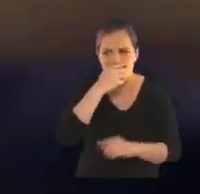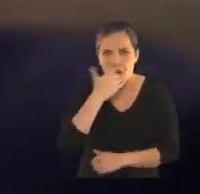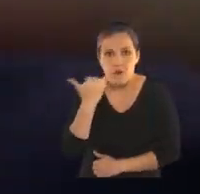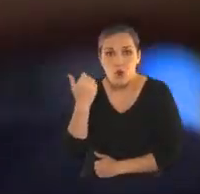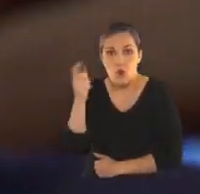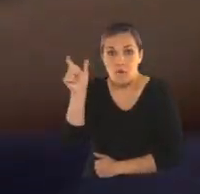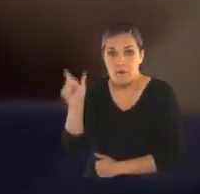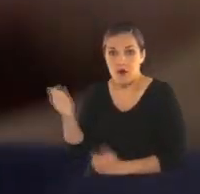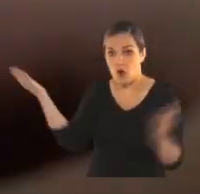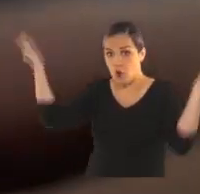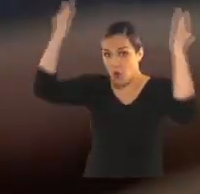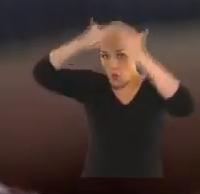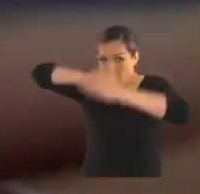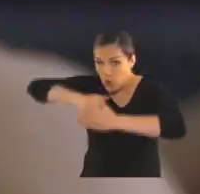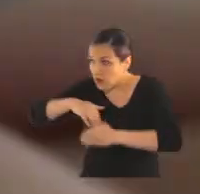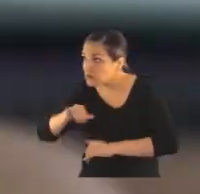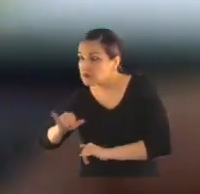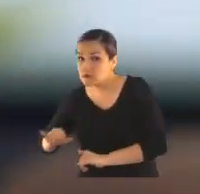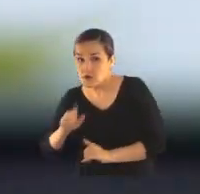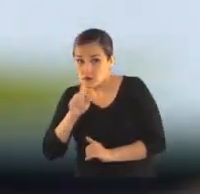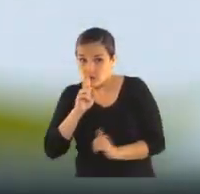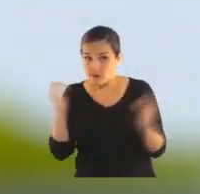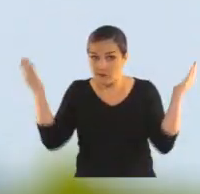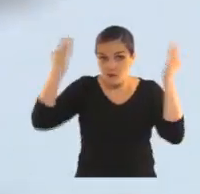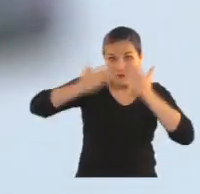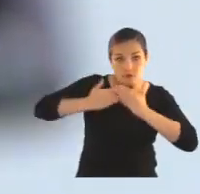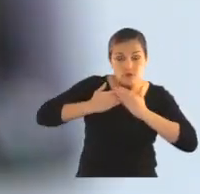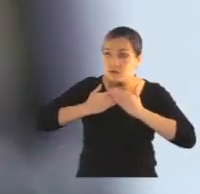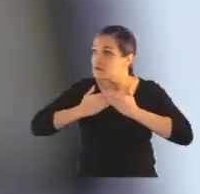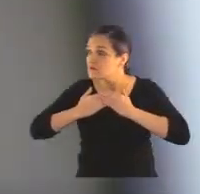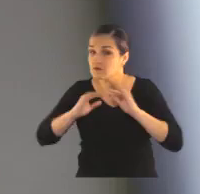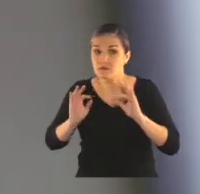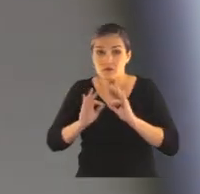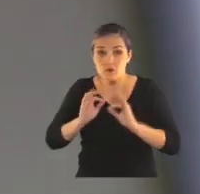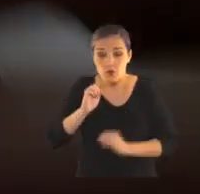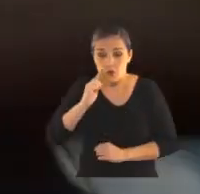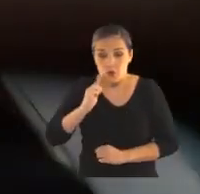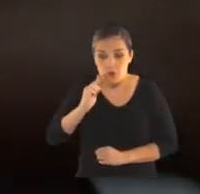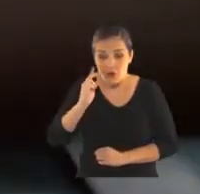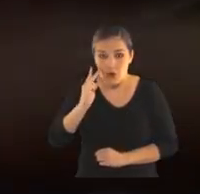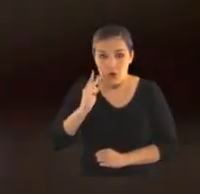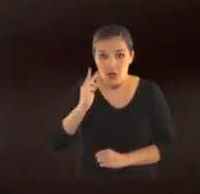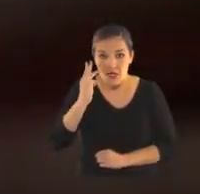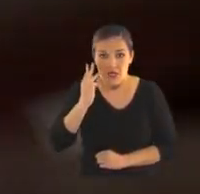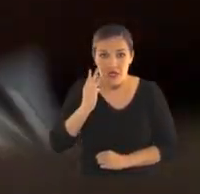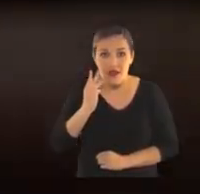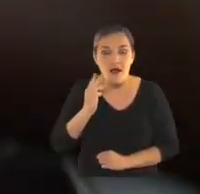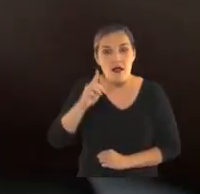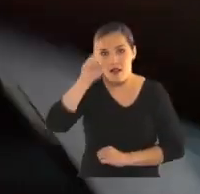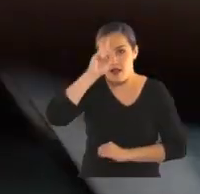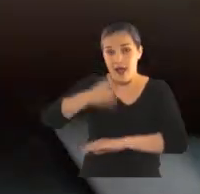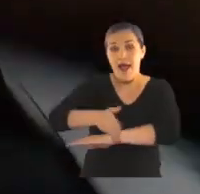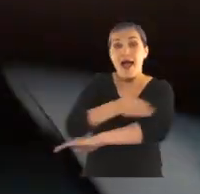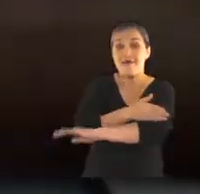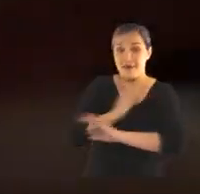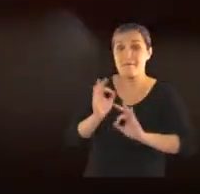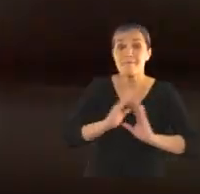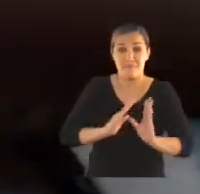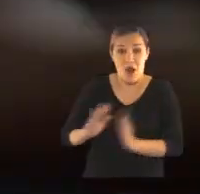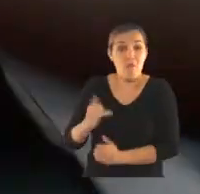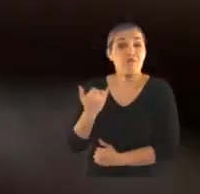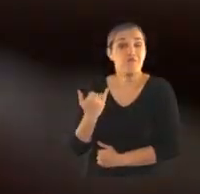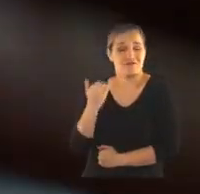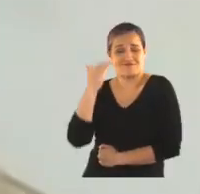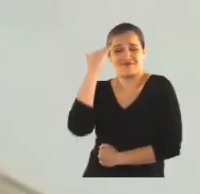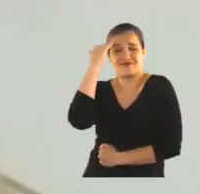un osado hombre se escondió y permaneció oculto durante tres días. Todo el plan criminal lo tenía presupuestado y bien